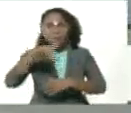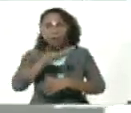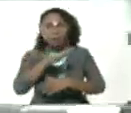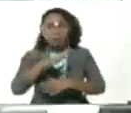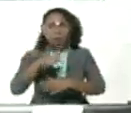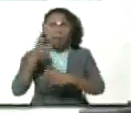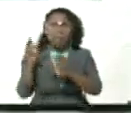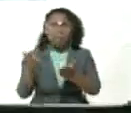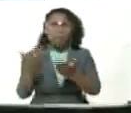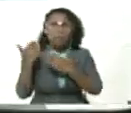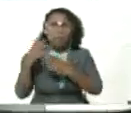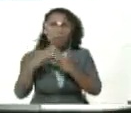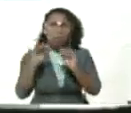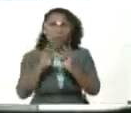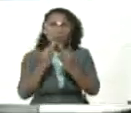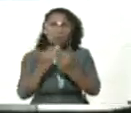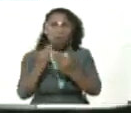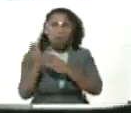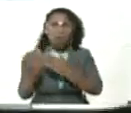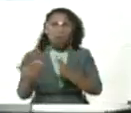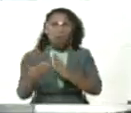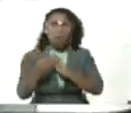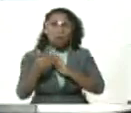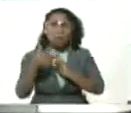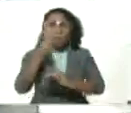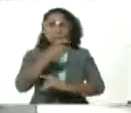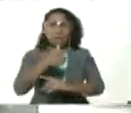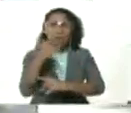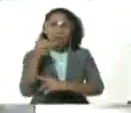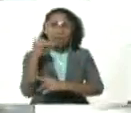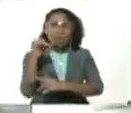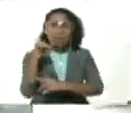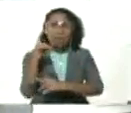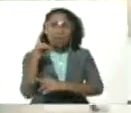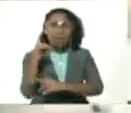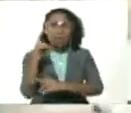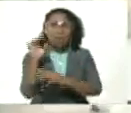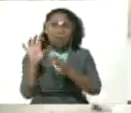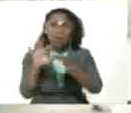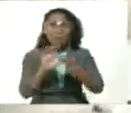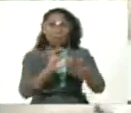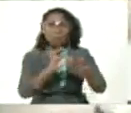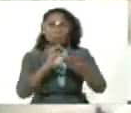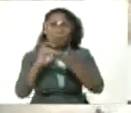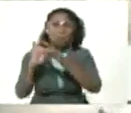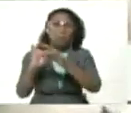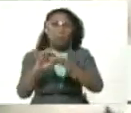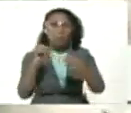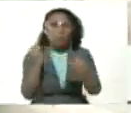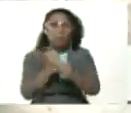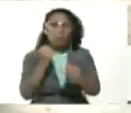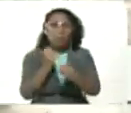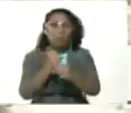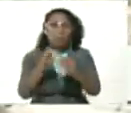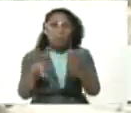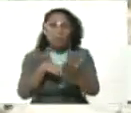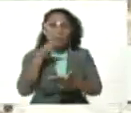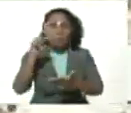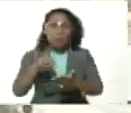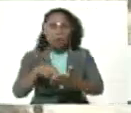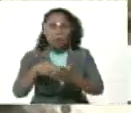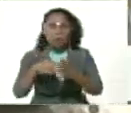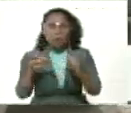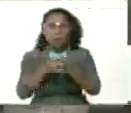a todas las familias afectadas, personas que se encuentren, y articulando con los órganos nacionales, los